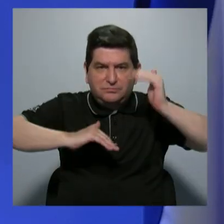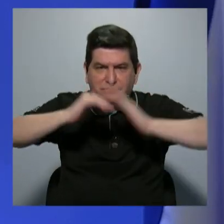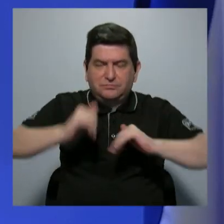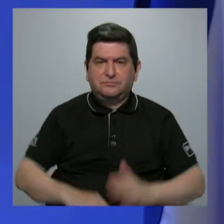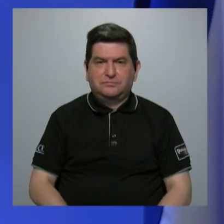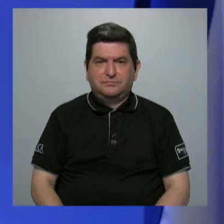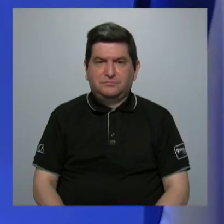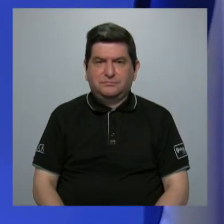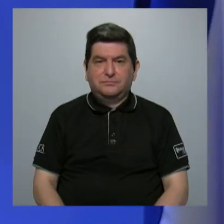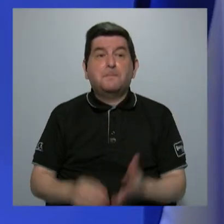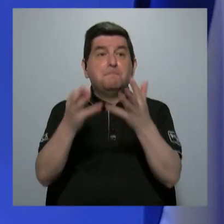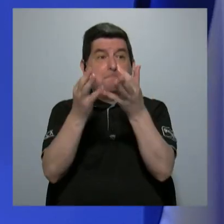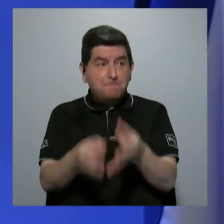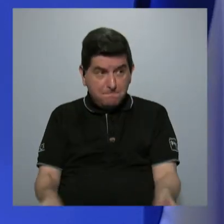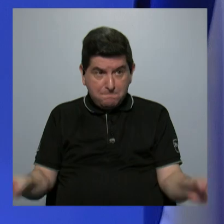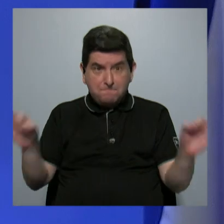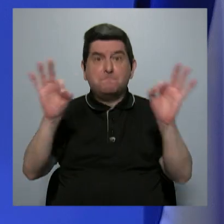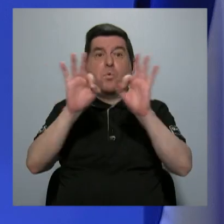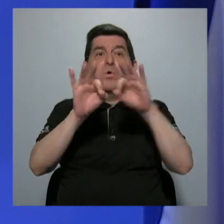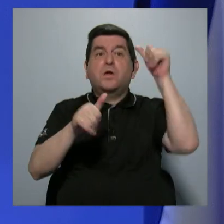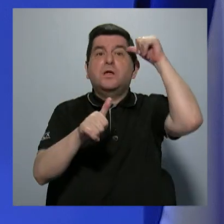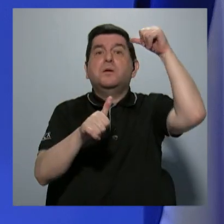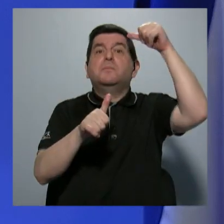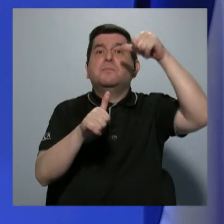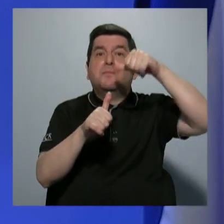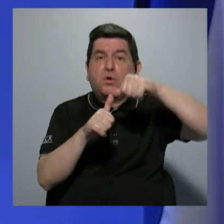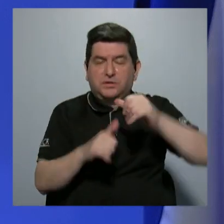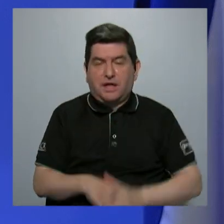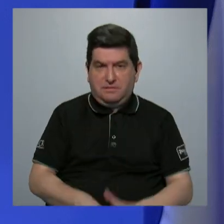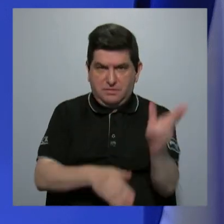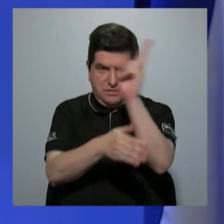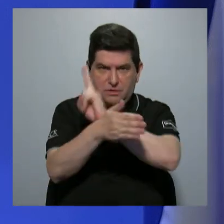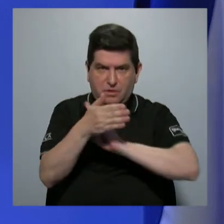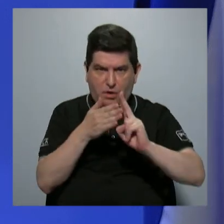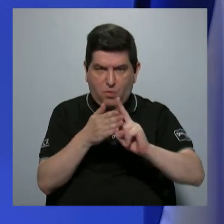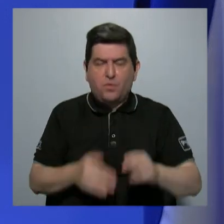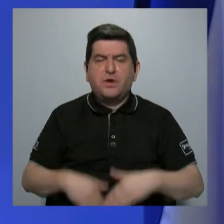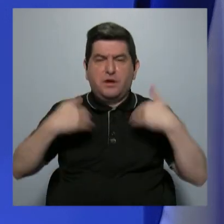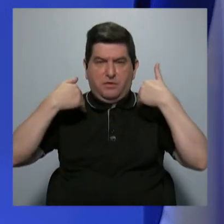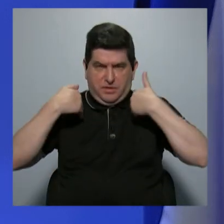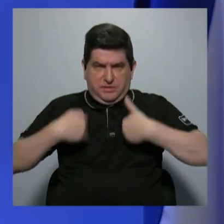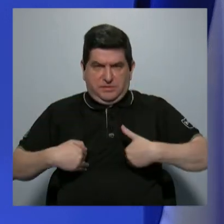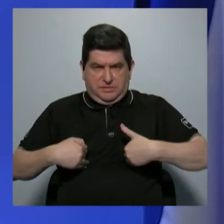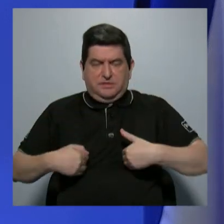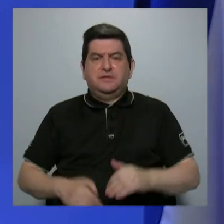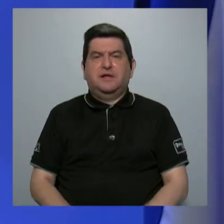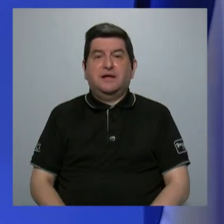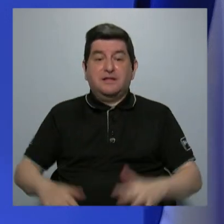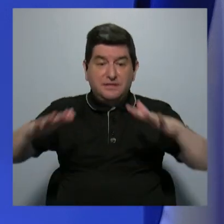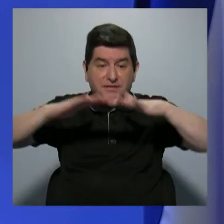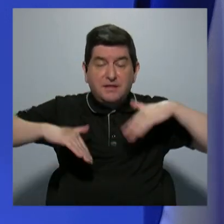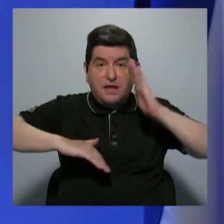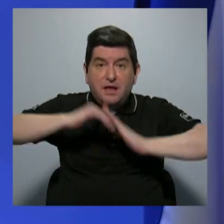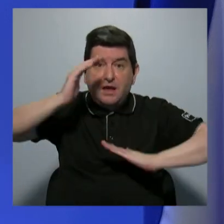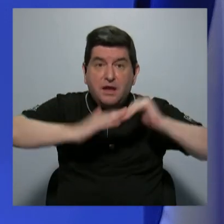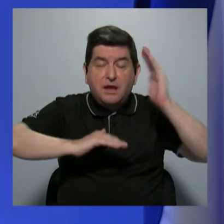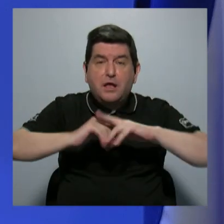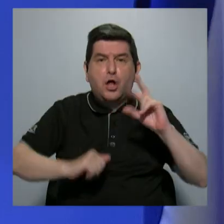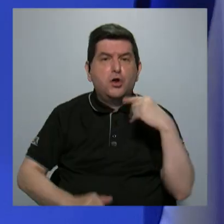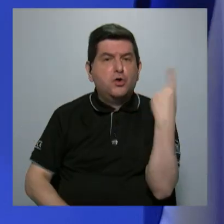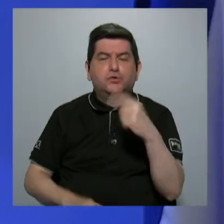me parece que es importante recordar que en una universidad humanista como esta, el espacio construido no son